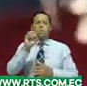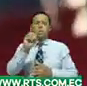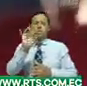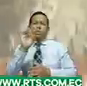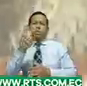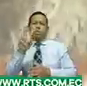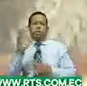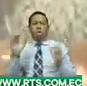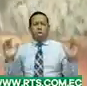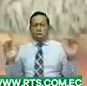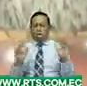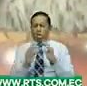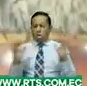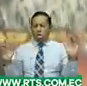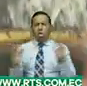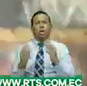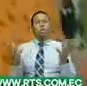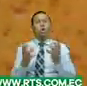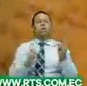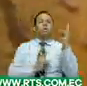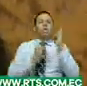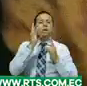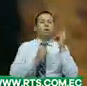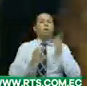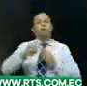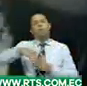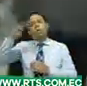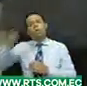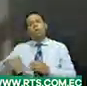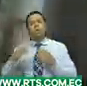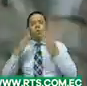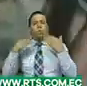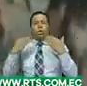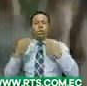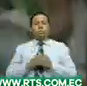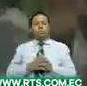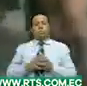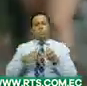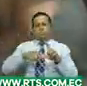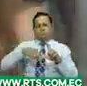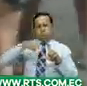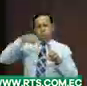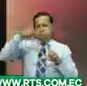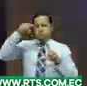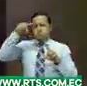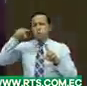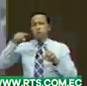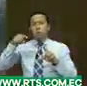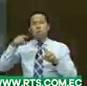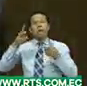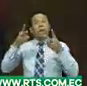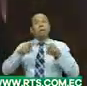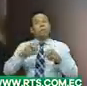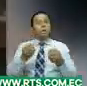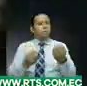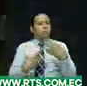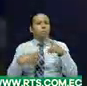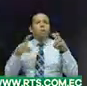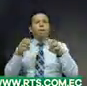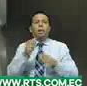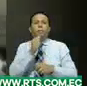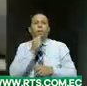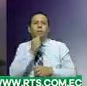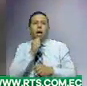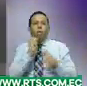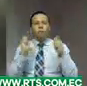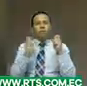en Salinas, Montañita y Guayaquil. Una cifra que llama la atención es el registro de fiestas clandestinas, cuyo porcentaje se incrementó